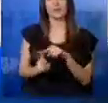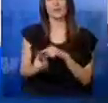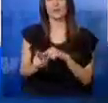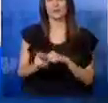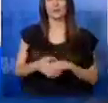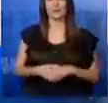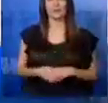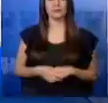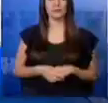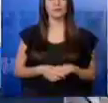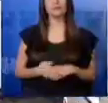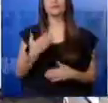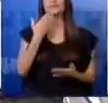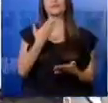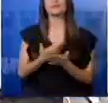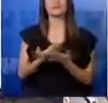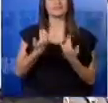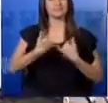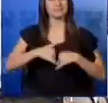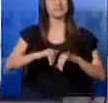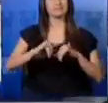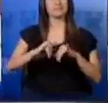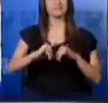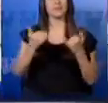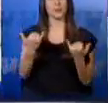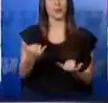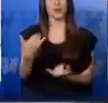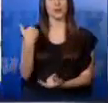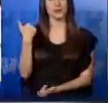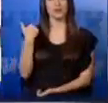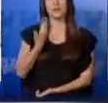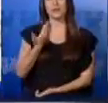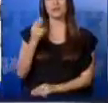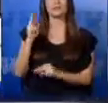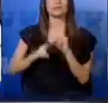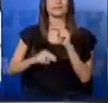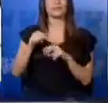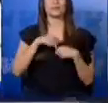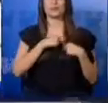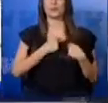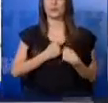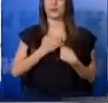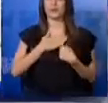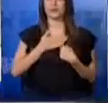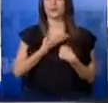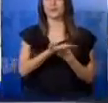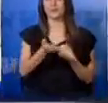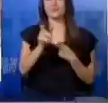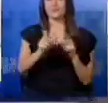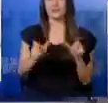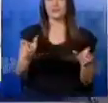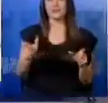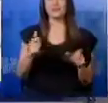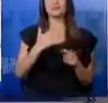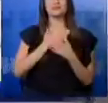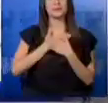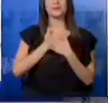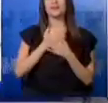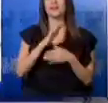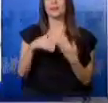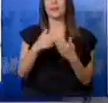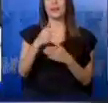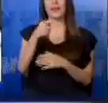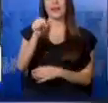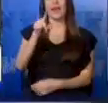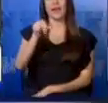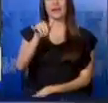Y fíjense, gracias a que seguimos, hoy tenemos esta maravillosa obra en el corazón de nuestra ciudad, en nuestro querido barrio